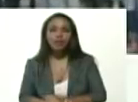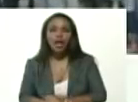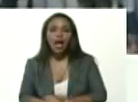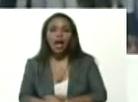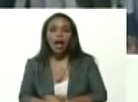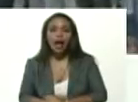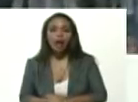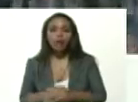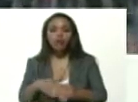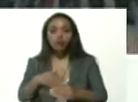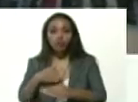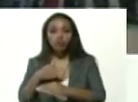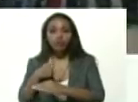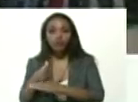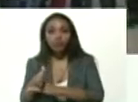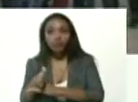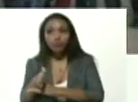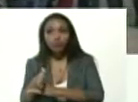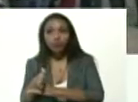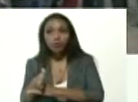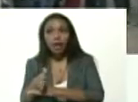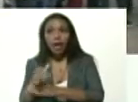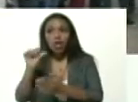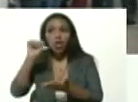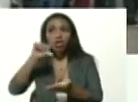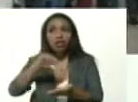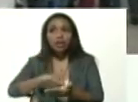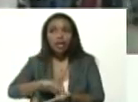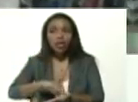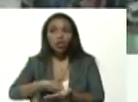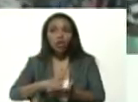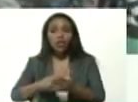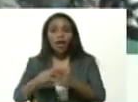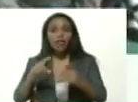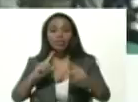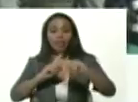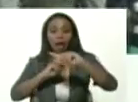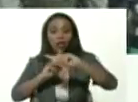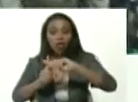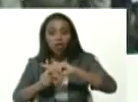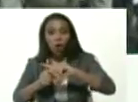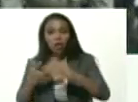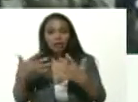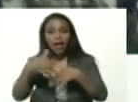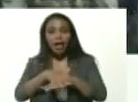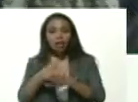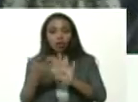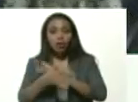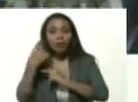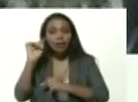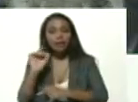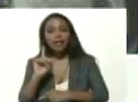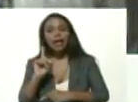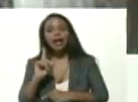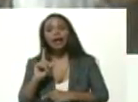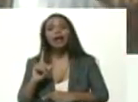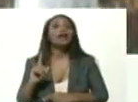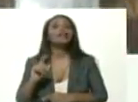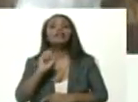Ingresamos en los centros de diagnóstico integral, CDI, de manera inmediata, 135 personas.